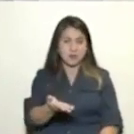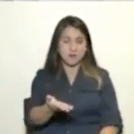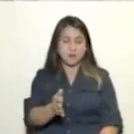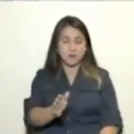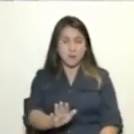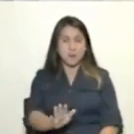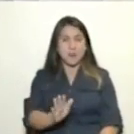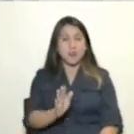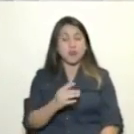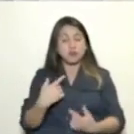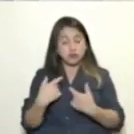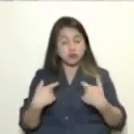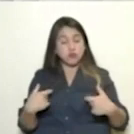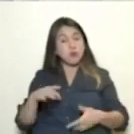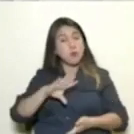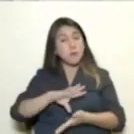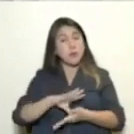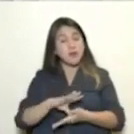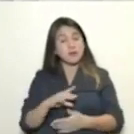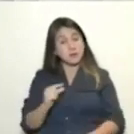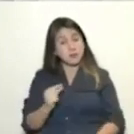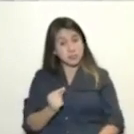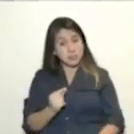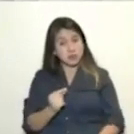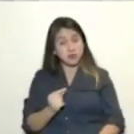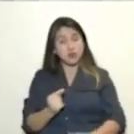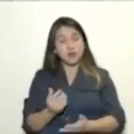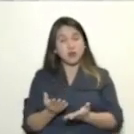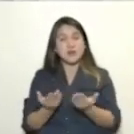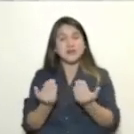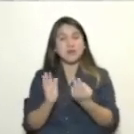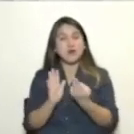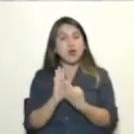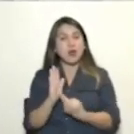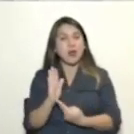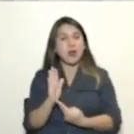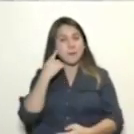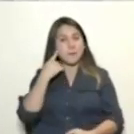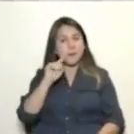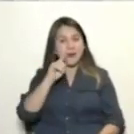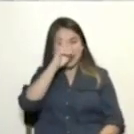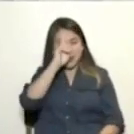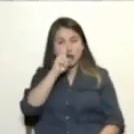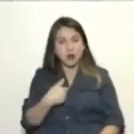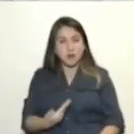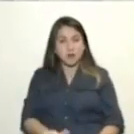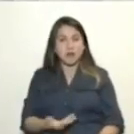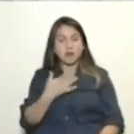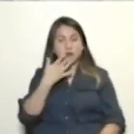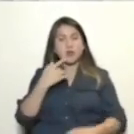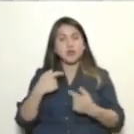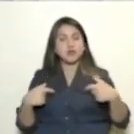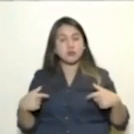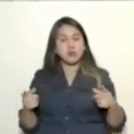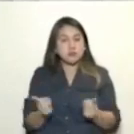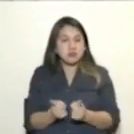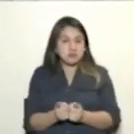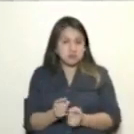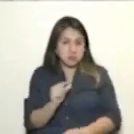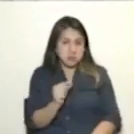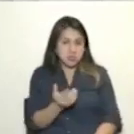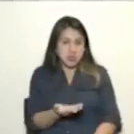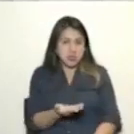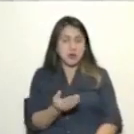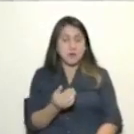nosotros somos países chicos. Necesitamos reglas para que nos respeten, porque somos chicos. Y las reglas se ponen